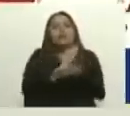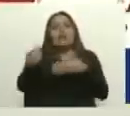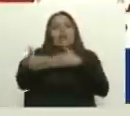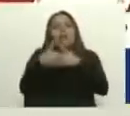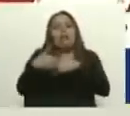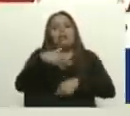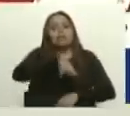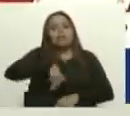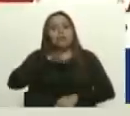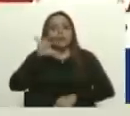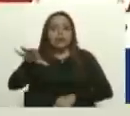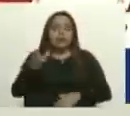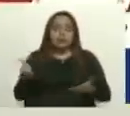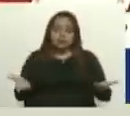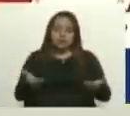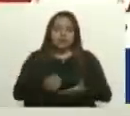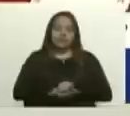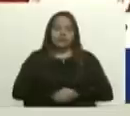nuestro país.